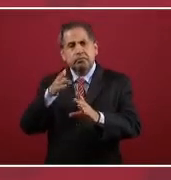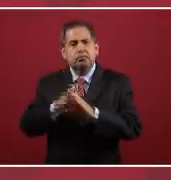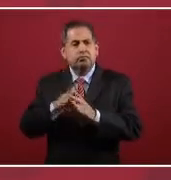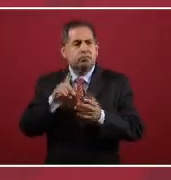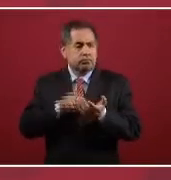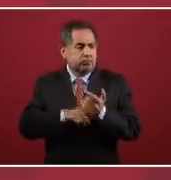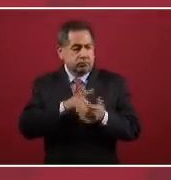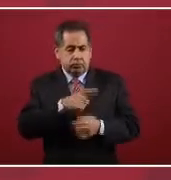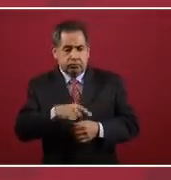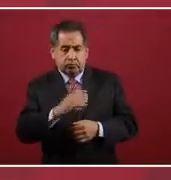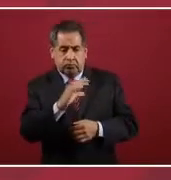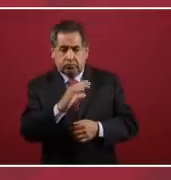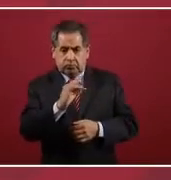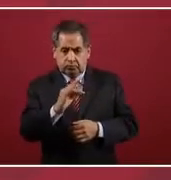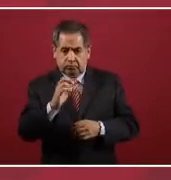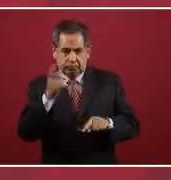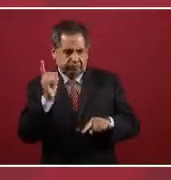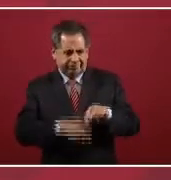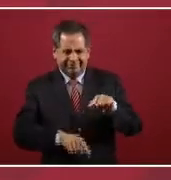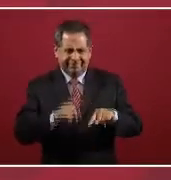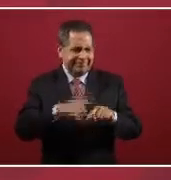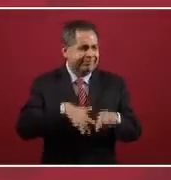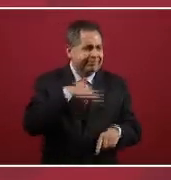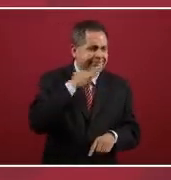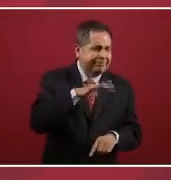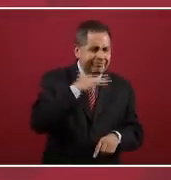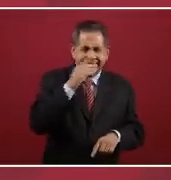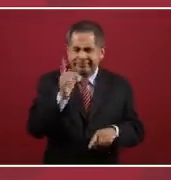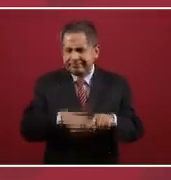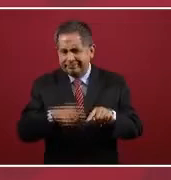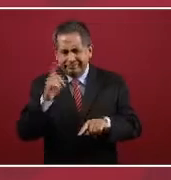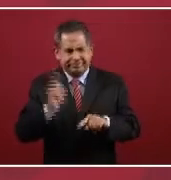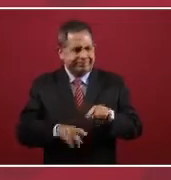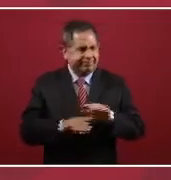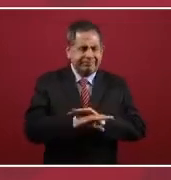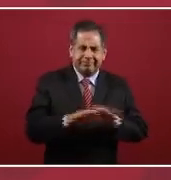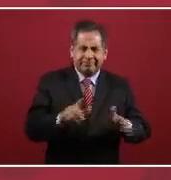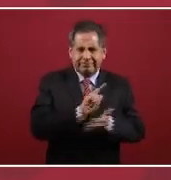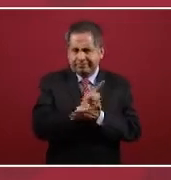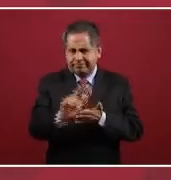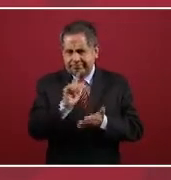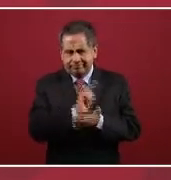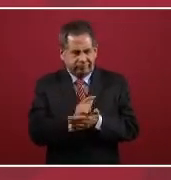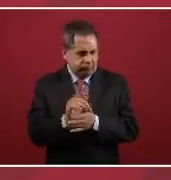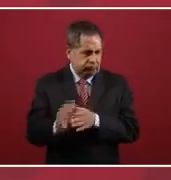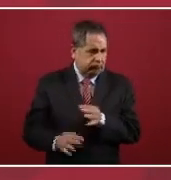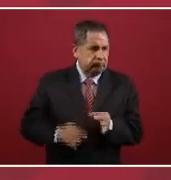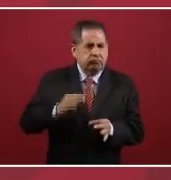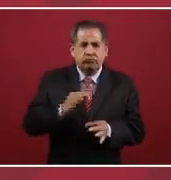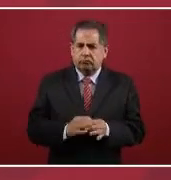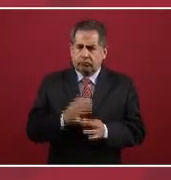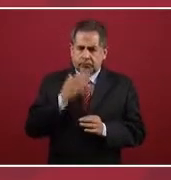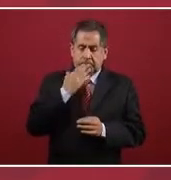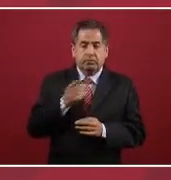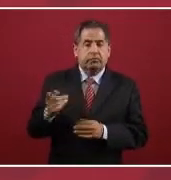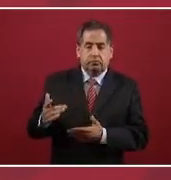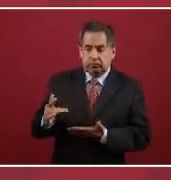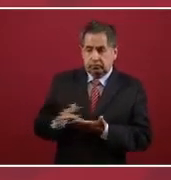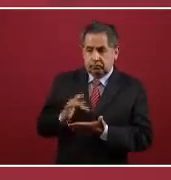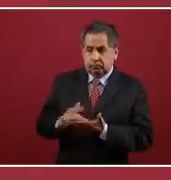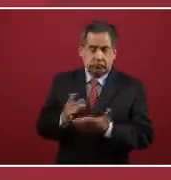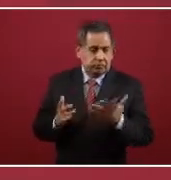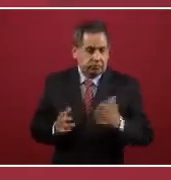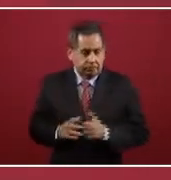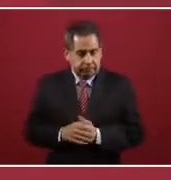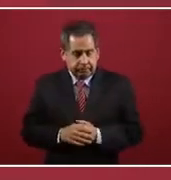limpiar de corrupción la Comisión Federal de Electricidad. Podría parecer